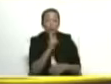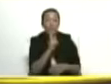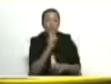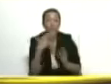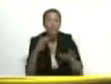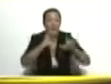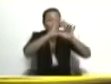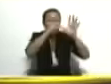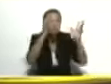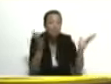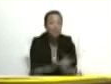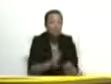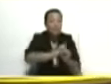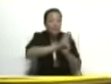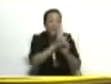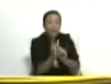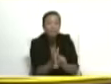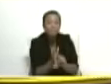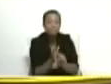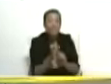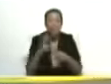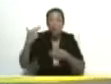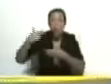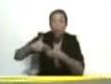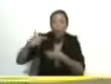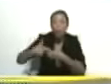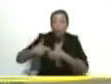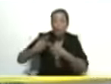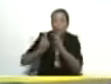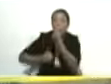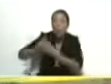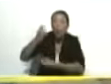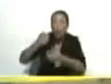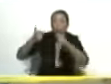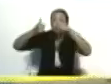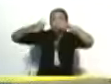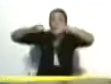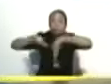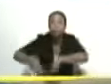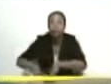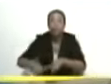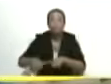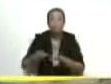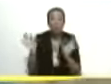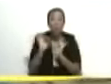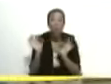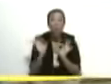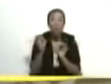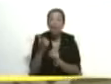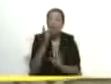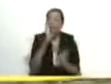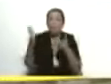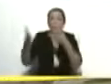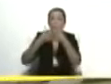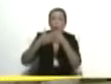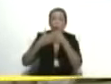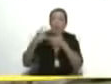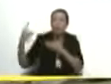de la pandemia, del recrudecimiento de la guerra económica, para que no llegaran las medicinas,